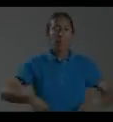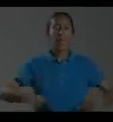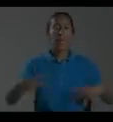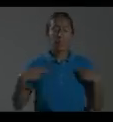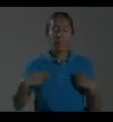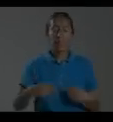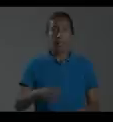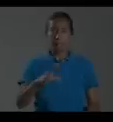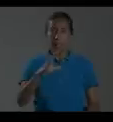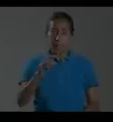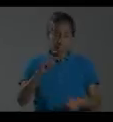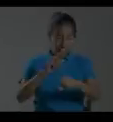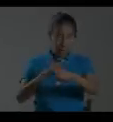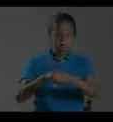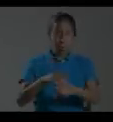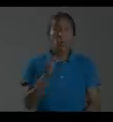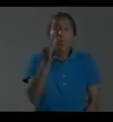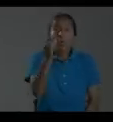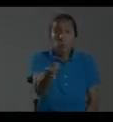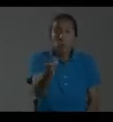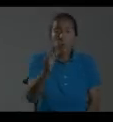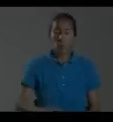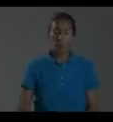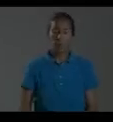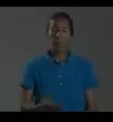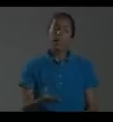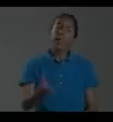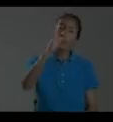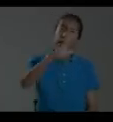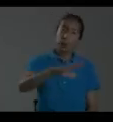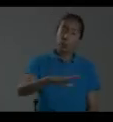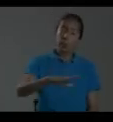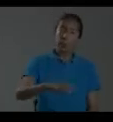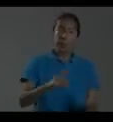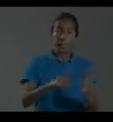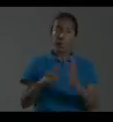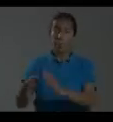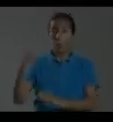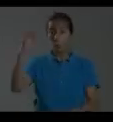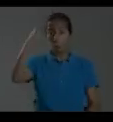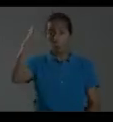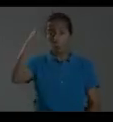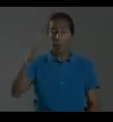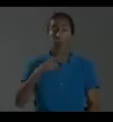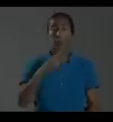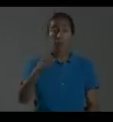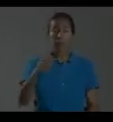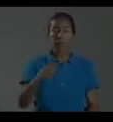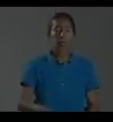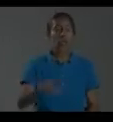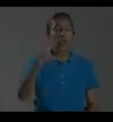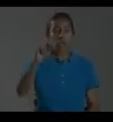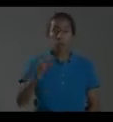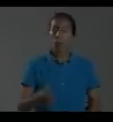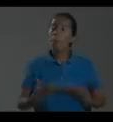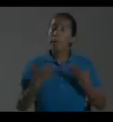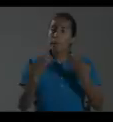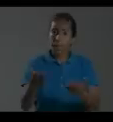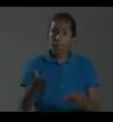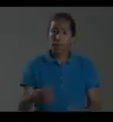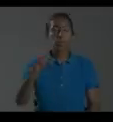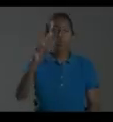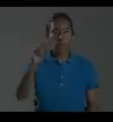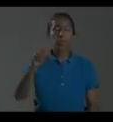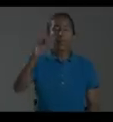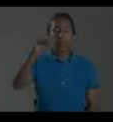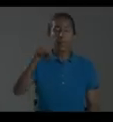el libro de los Hechos, bajo la unción del poder del Espíritu Santo, el apóstol Pedro está diciendo: y ya no me darás a conocer, ya me los has